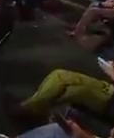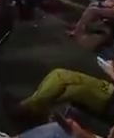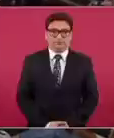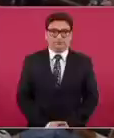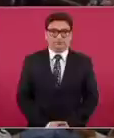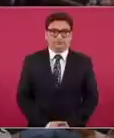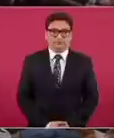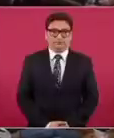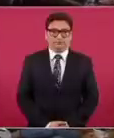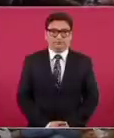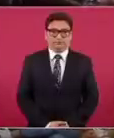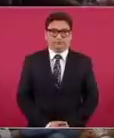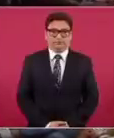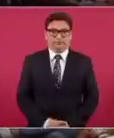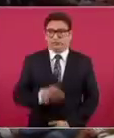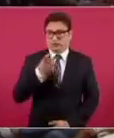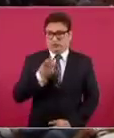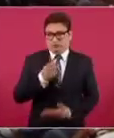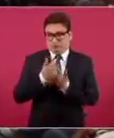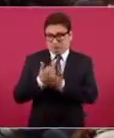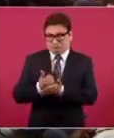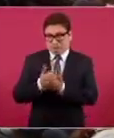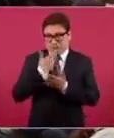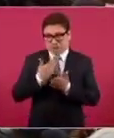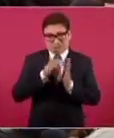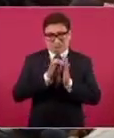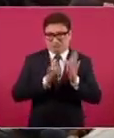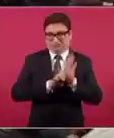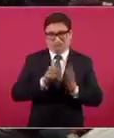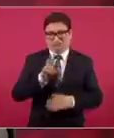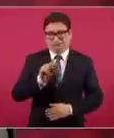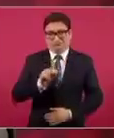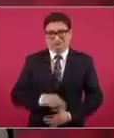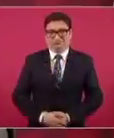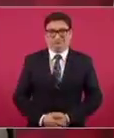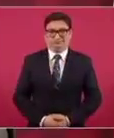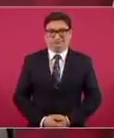eso no es ético.